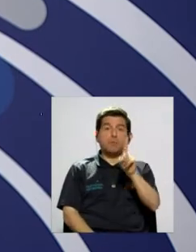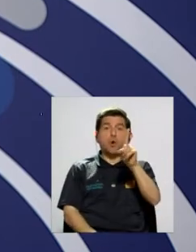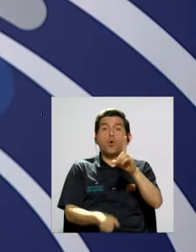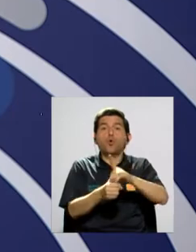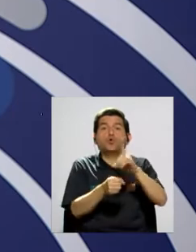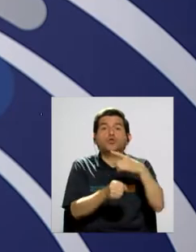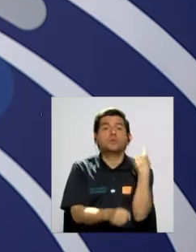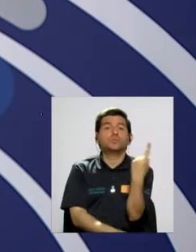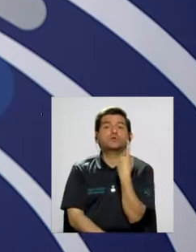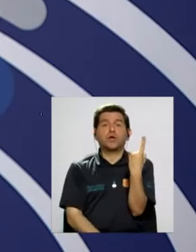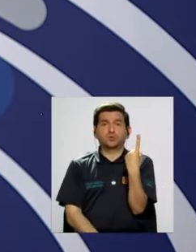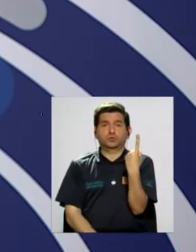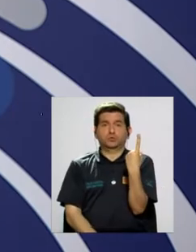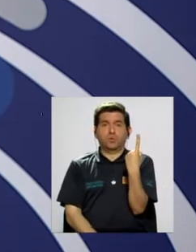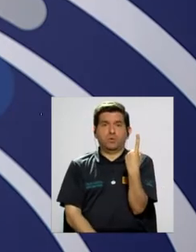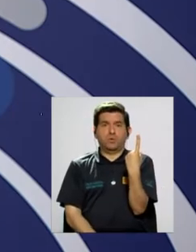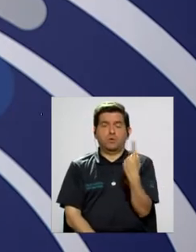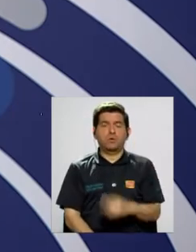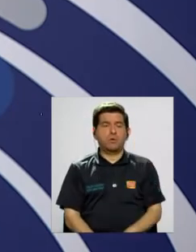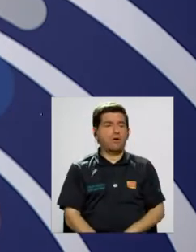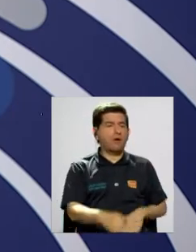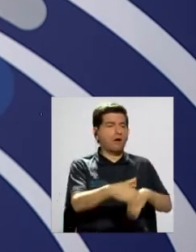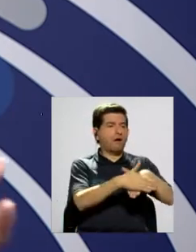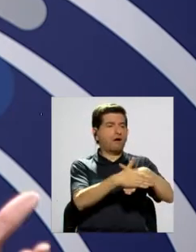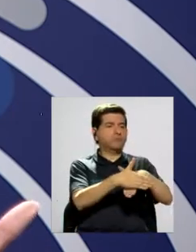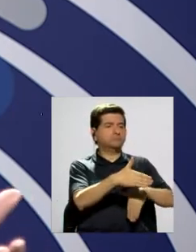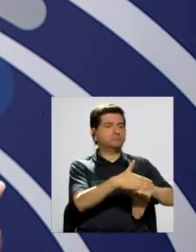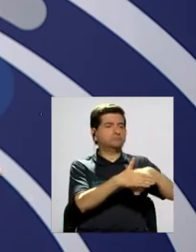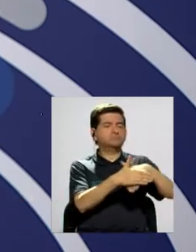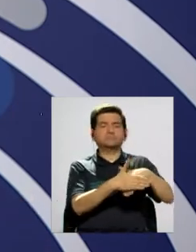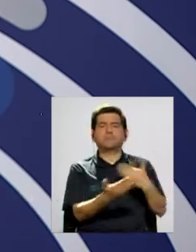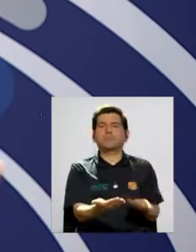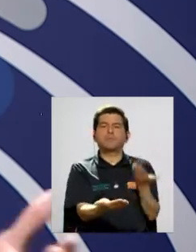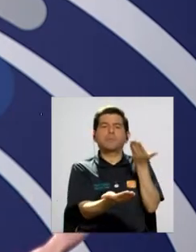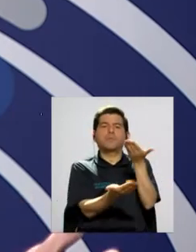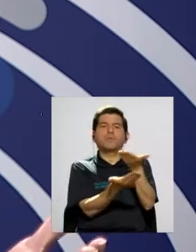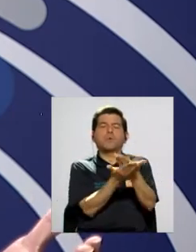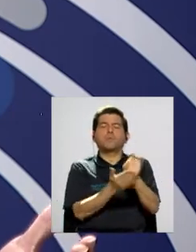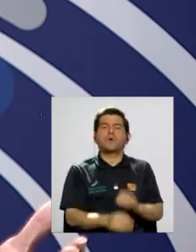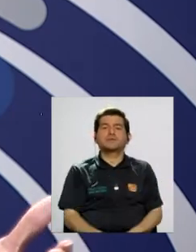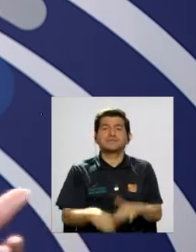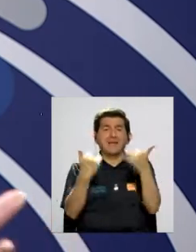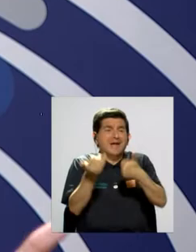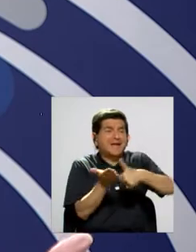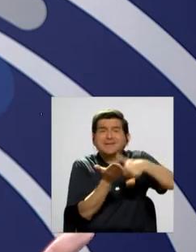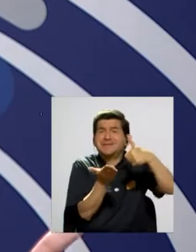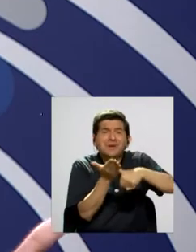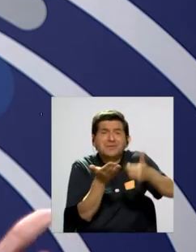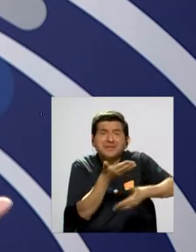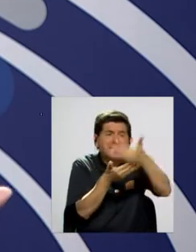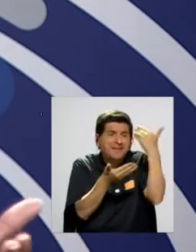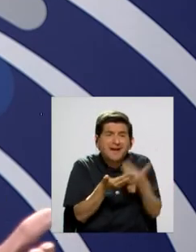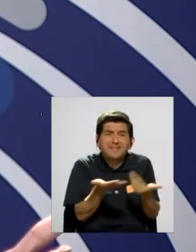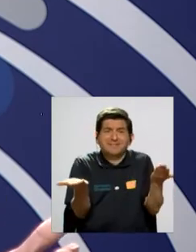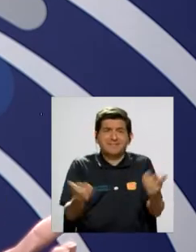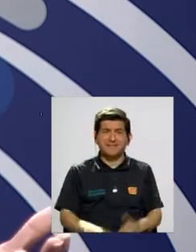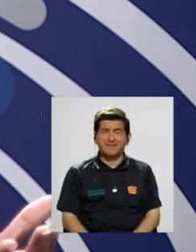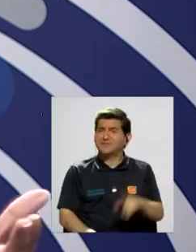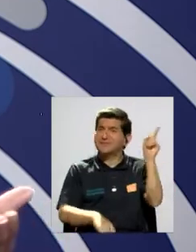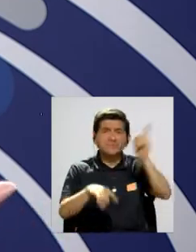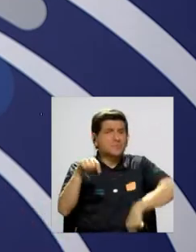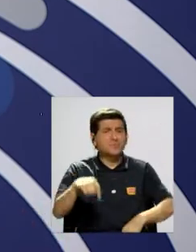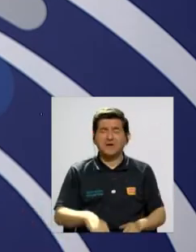diputado tan solo impida una propuesta que fue votada. O sea, no puede